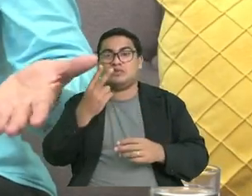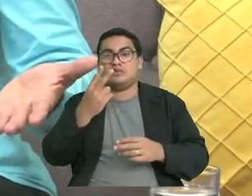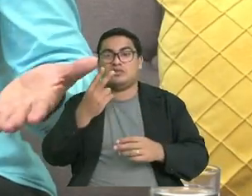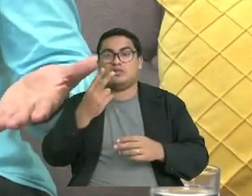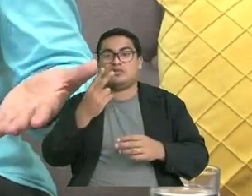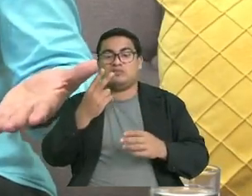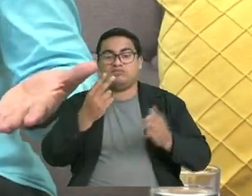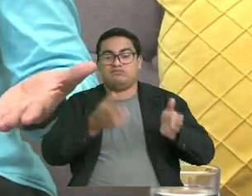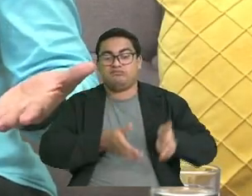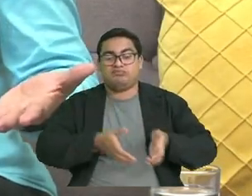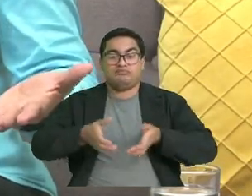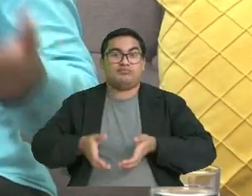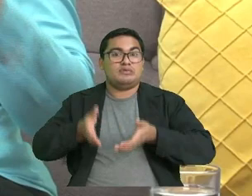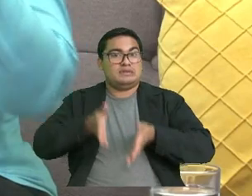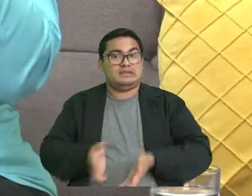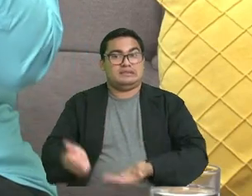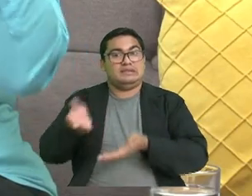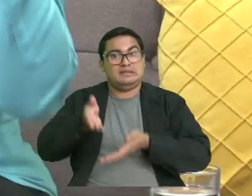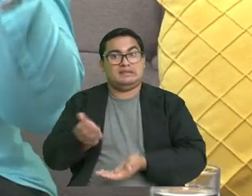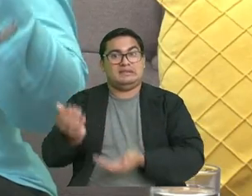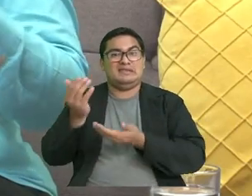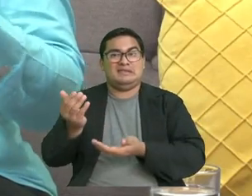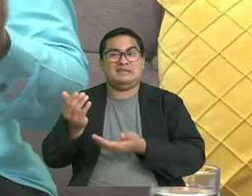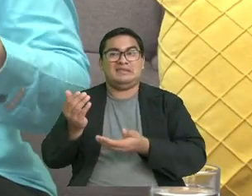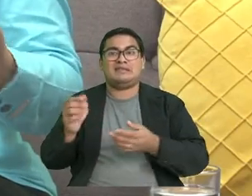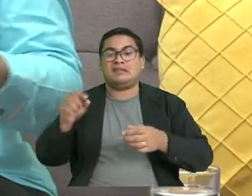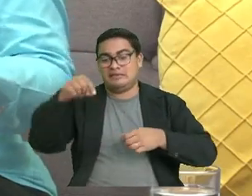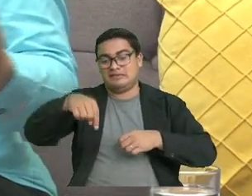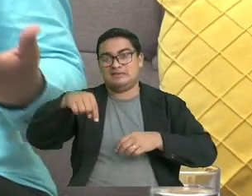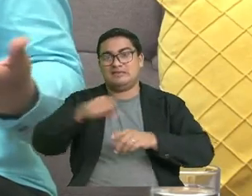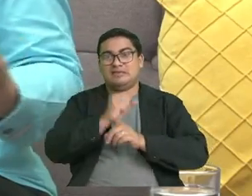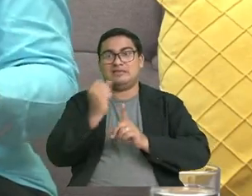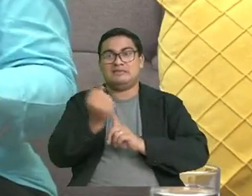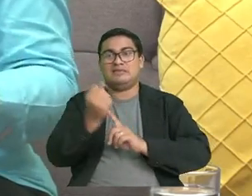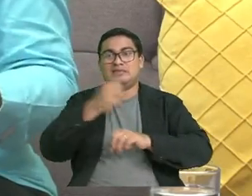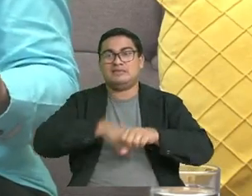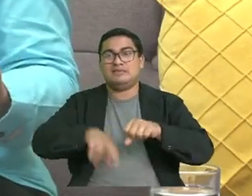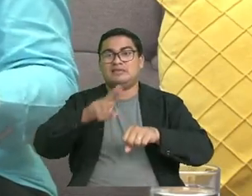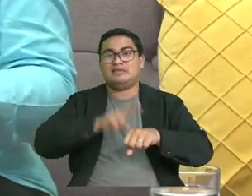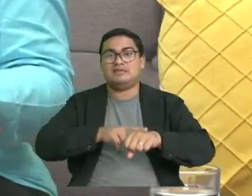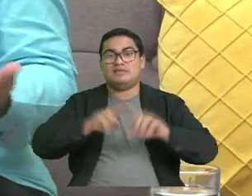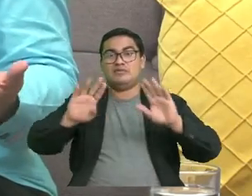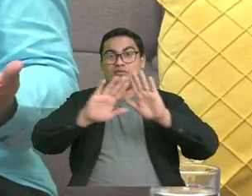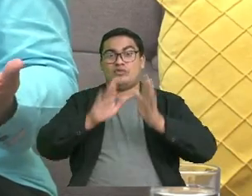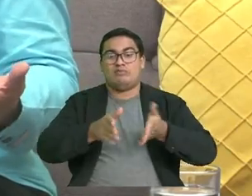o tres, porque hay trillizos. Sí, sí. Aquí hay una asamblea, aquí en asamblea hay alguien que ha tenido